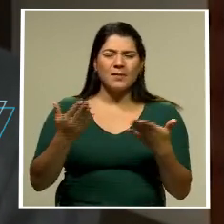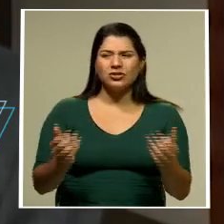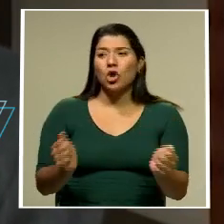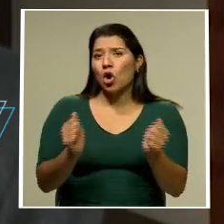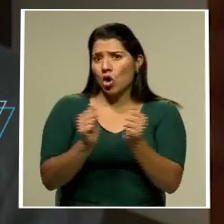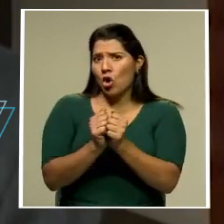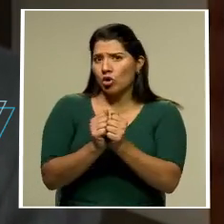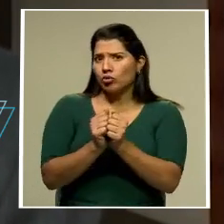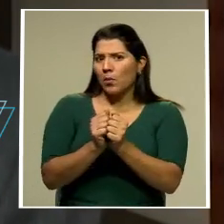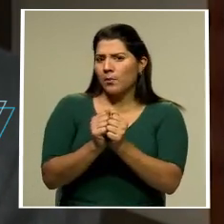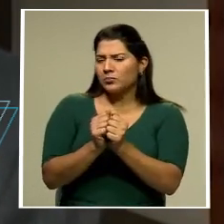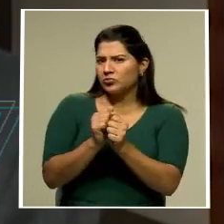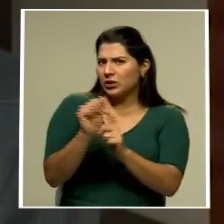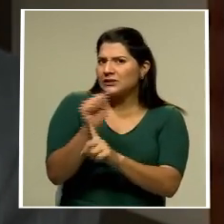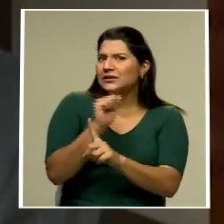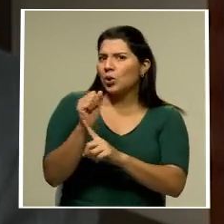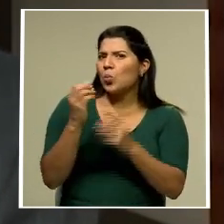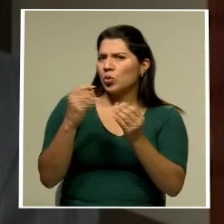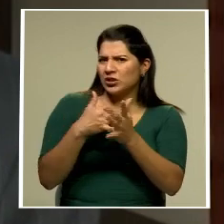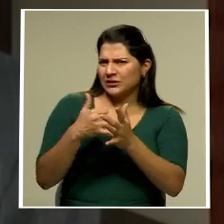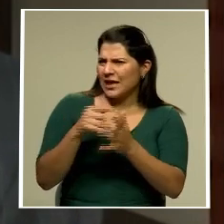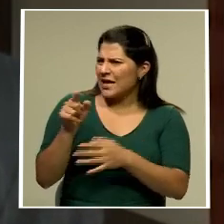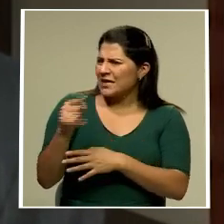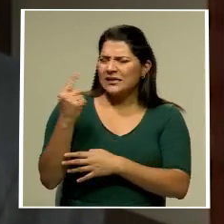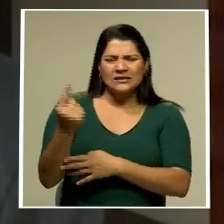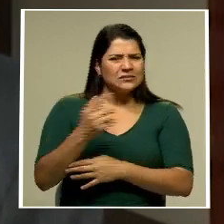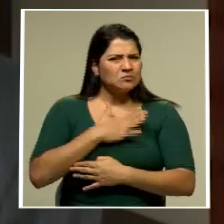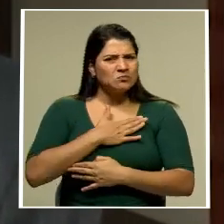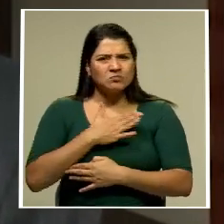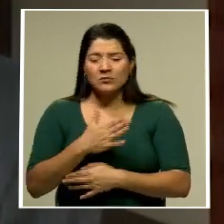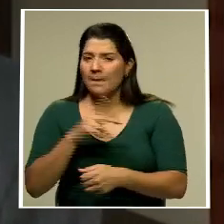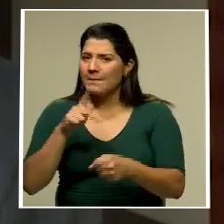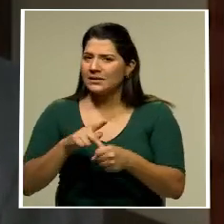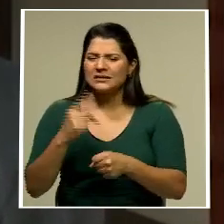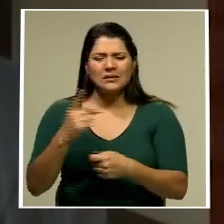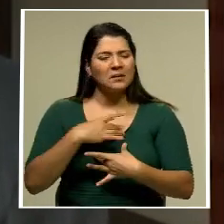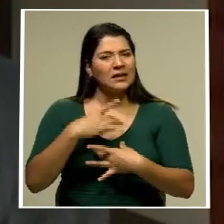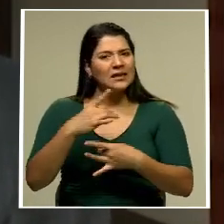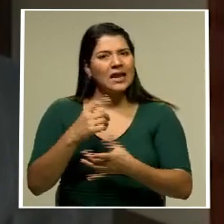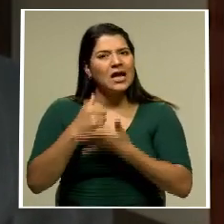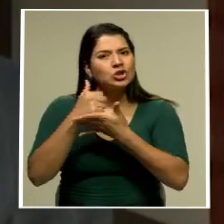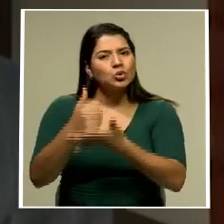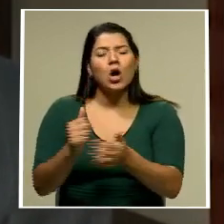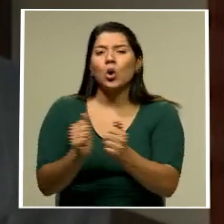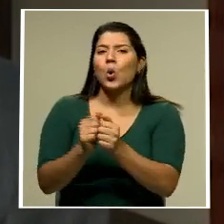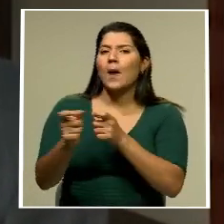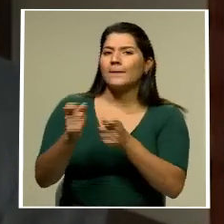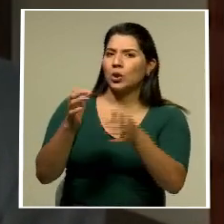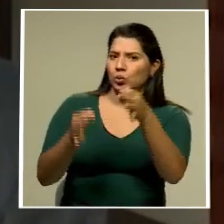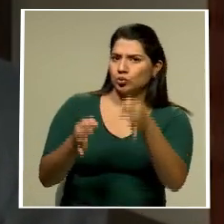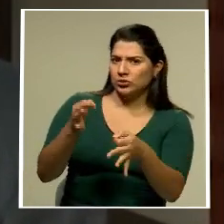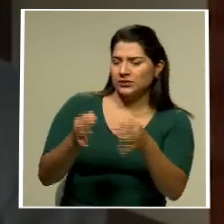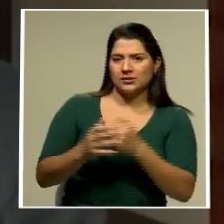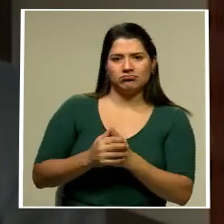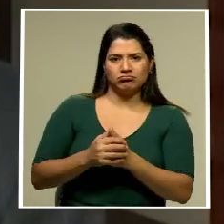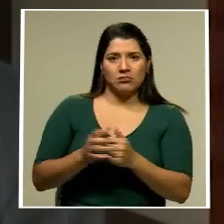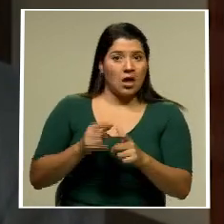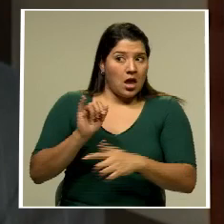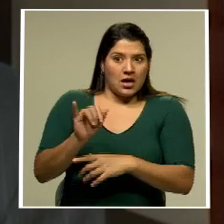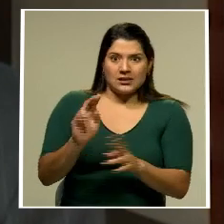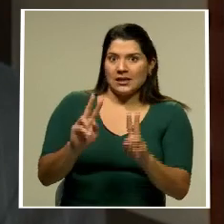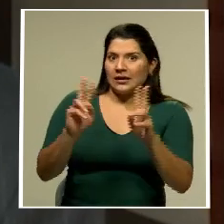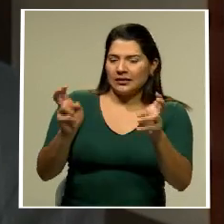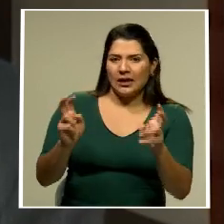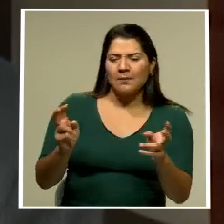delicados, y ha mostrado siempre su participación e interés de contribuir con la administración de justicia y someterse a los mismos. Eso es un tema que lo